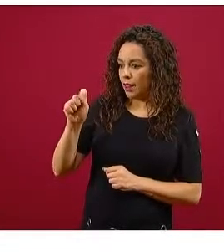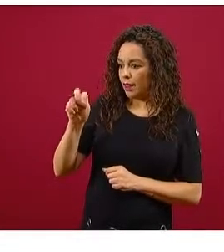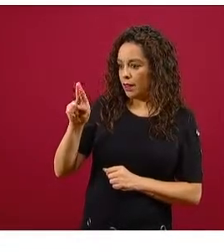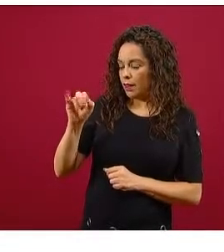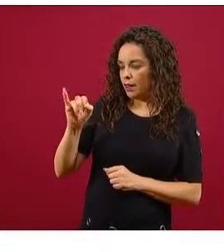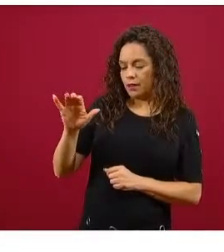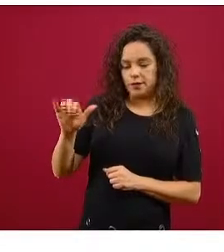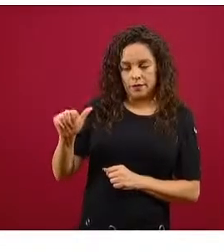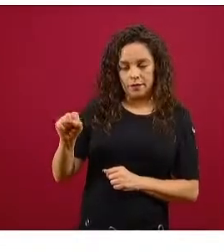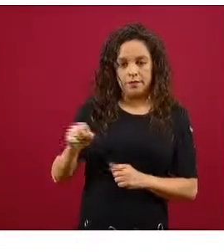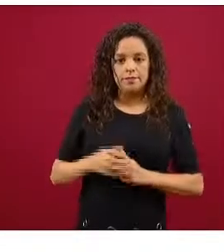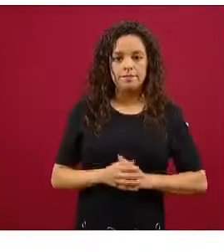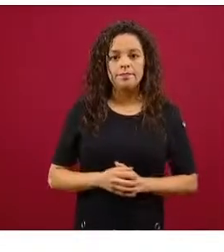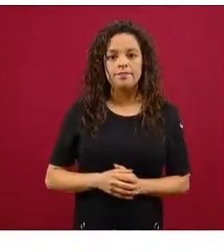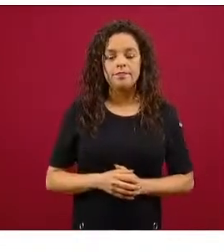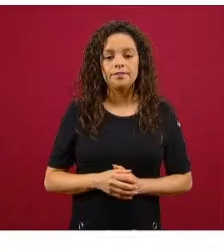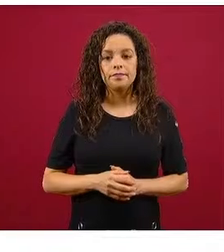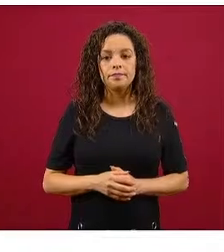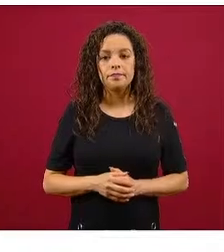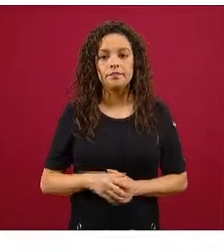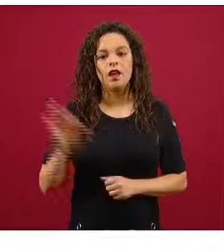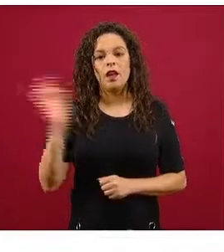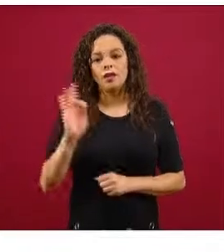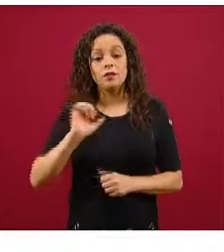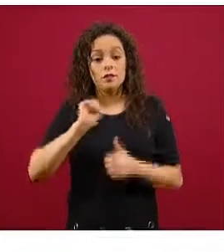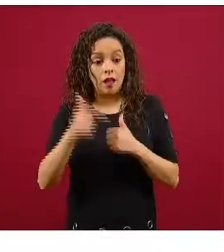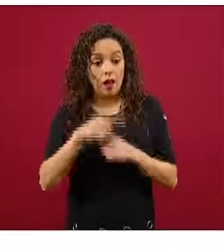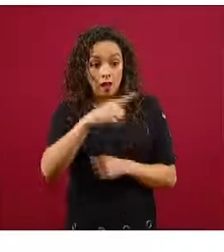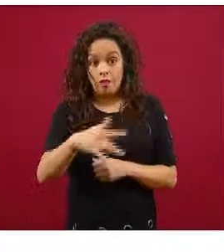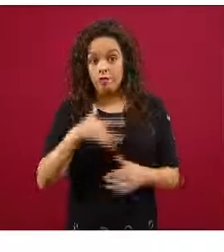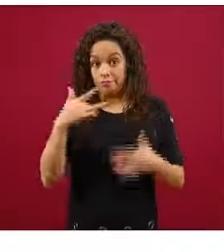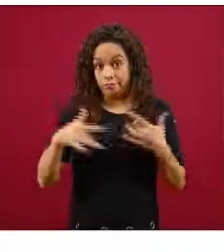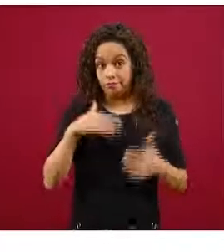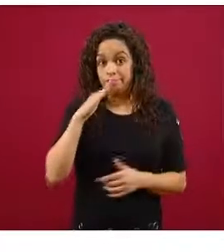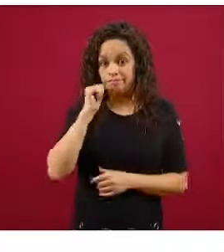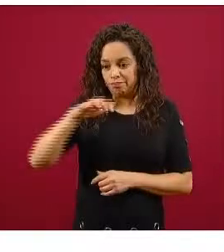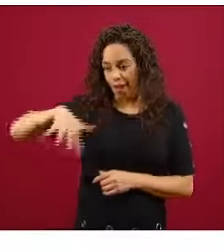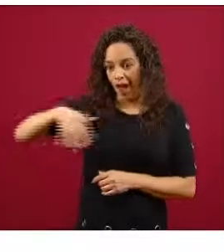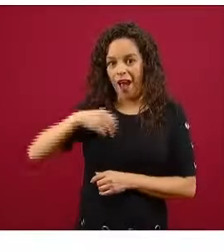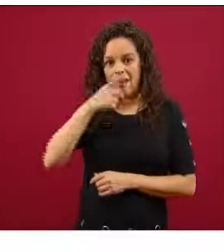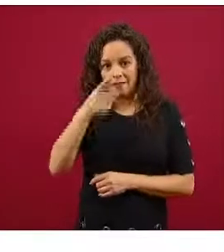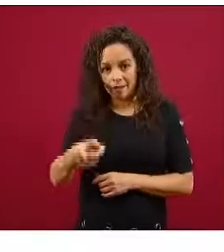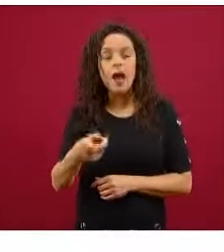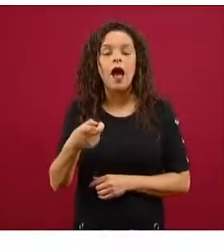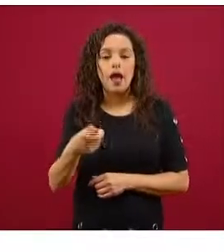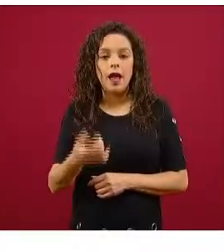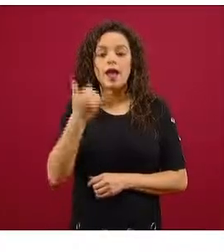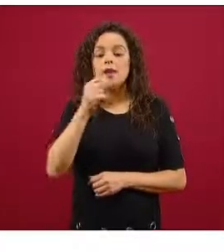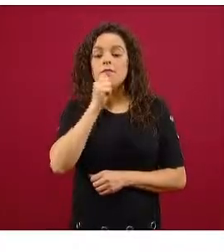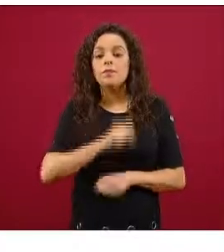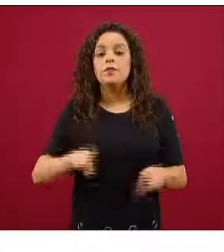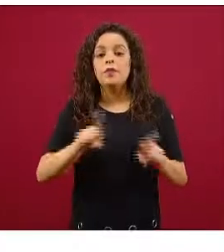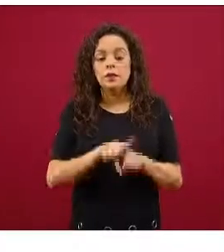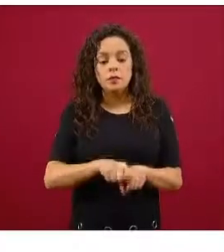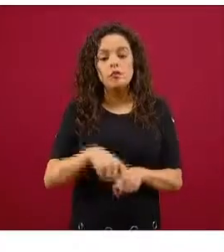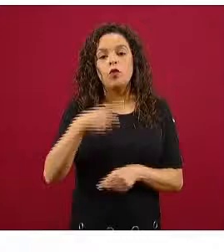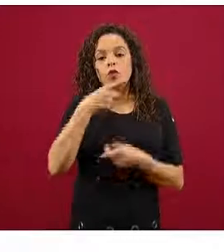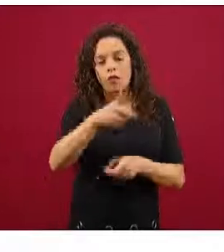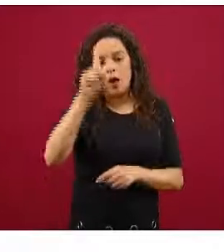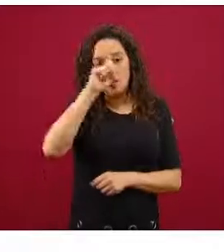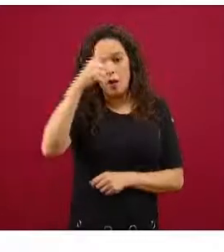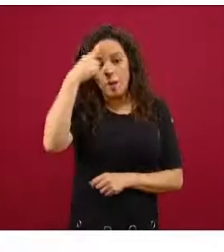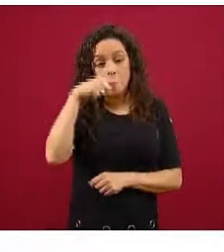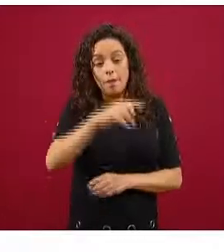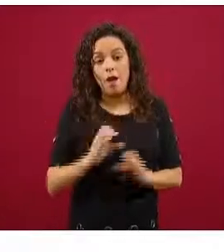pueden manifestarse y sobre todo orientar a las mujeres en el cuidado de su salud desde